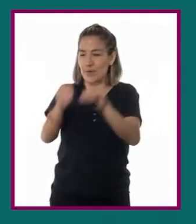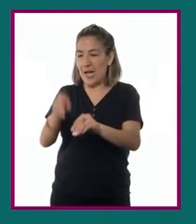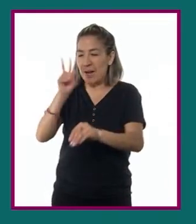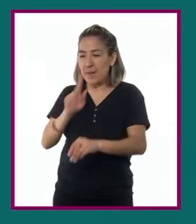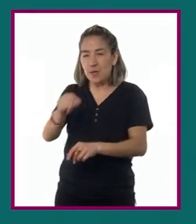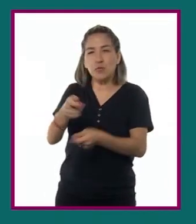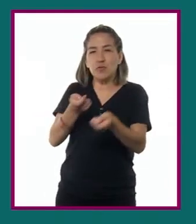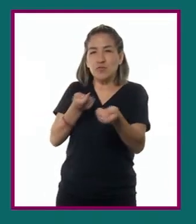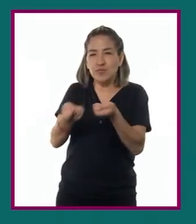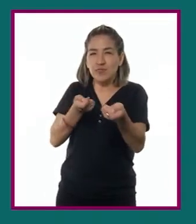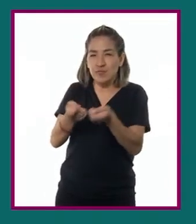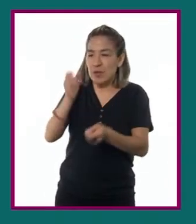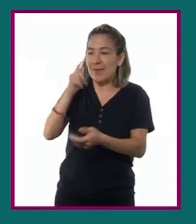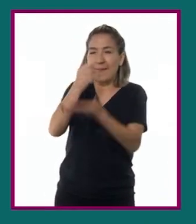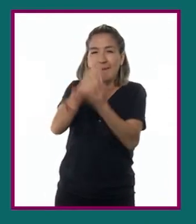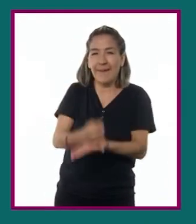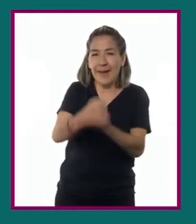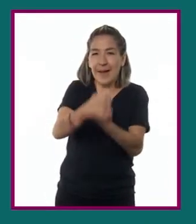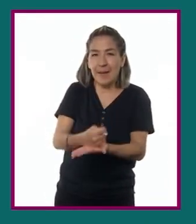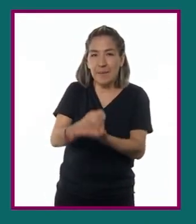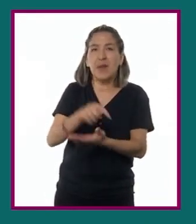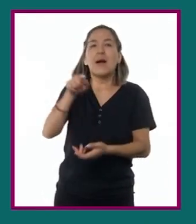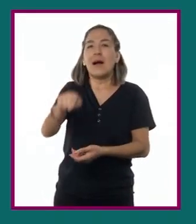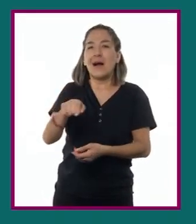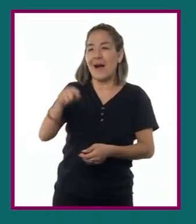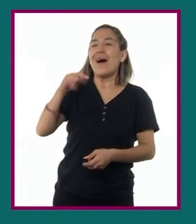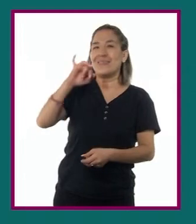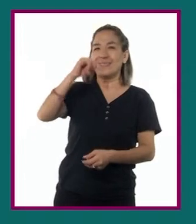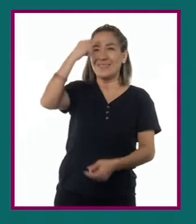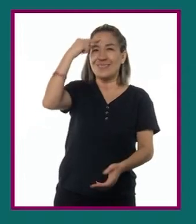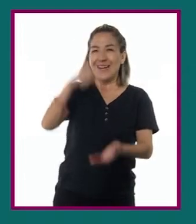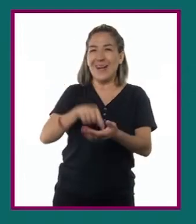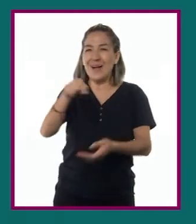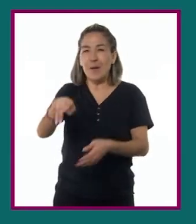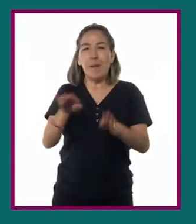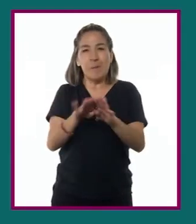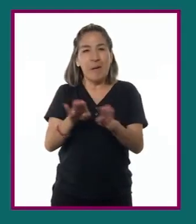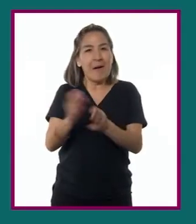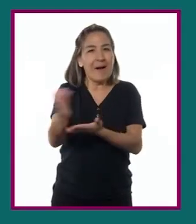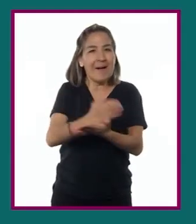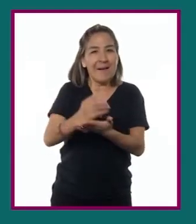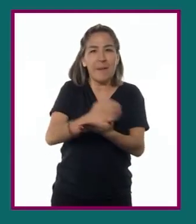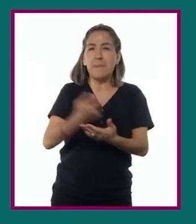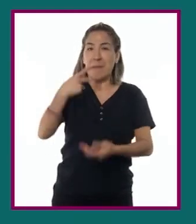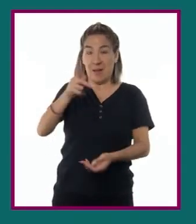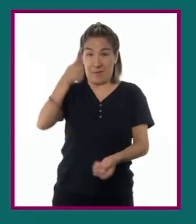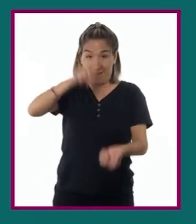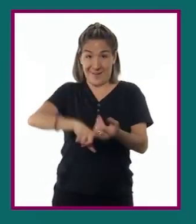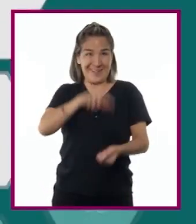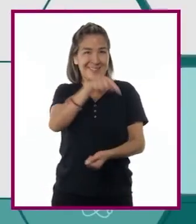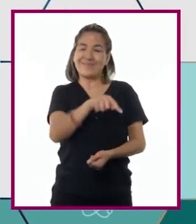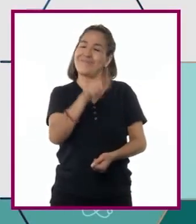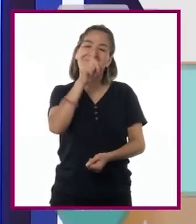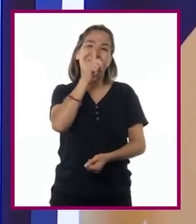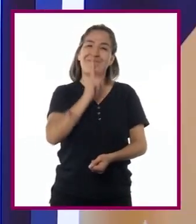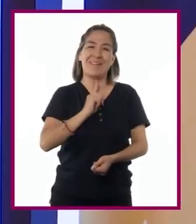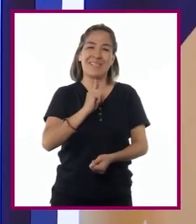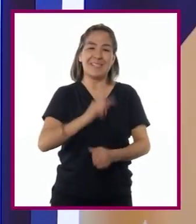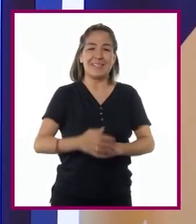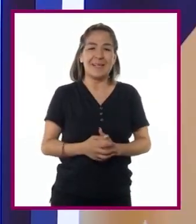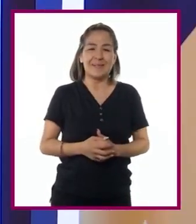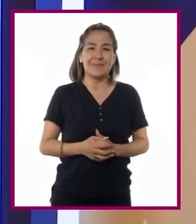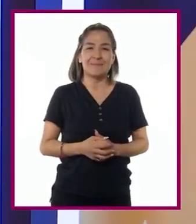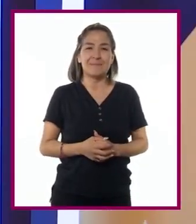de control al que le hacen creer que reciben el tratamiento sin que esto sea real. En